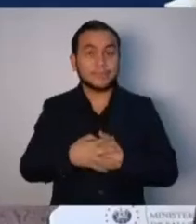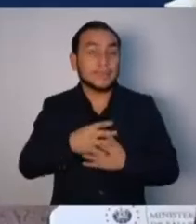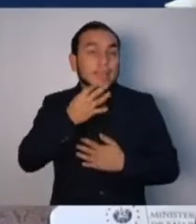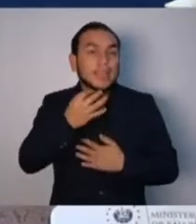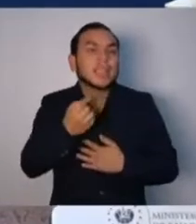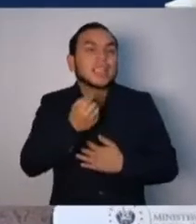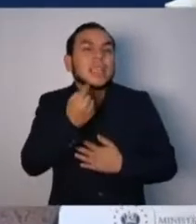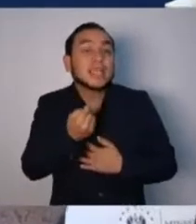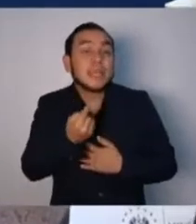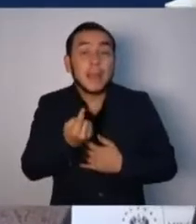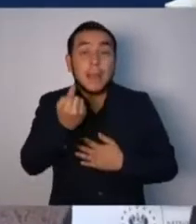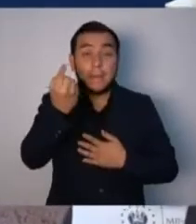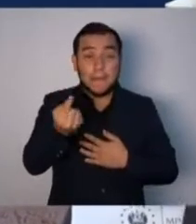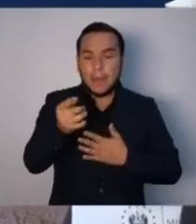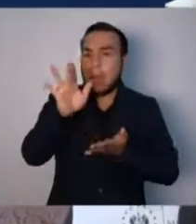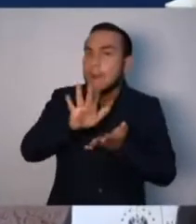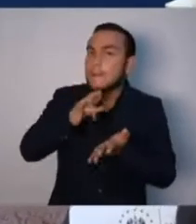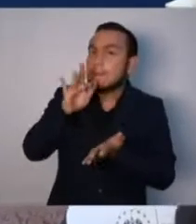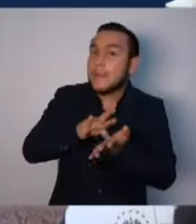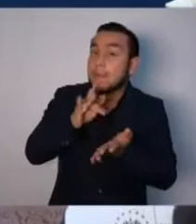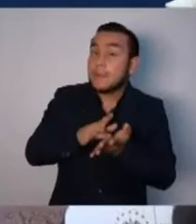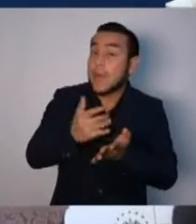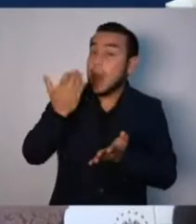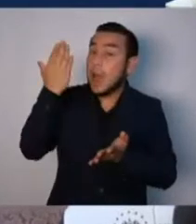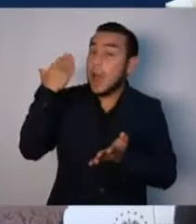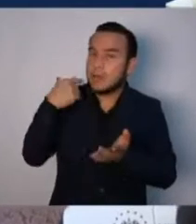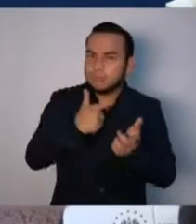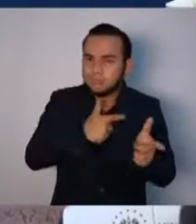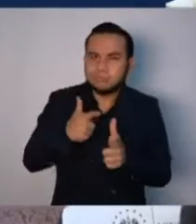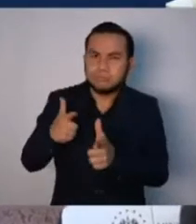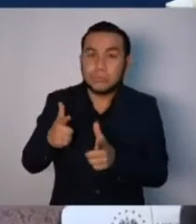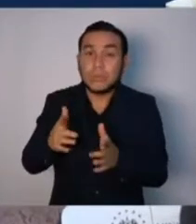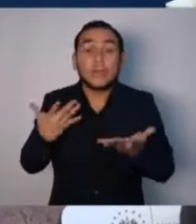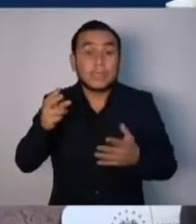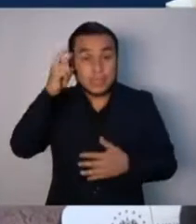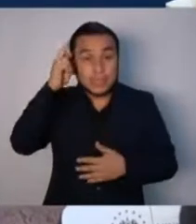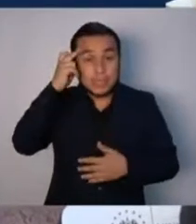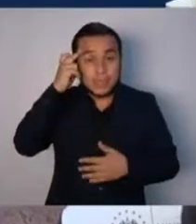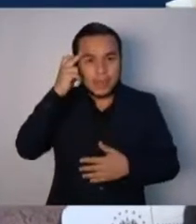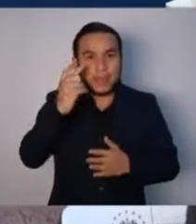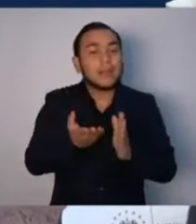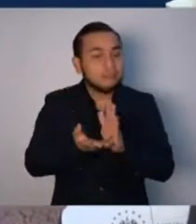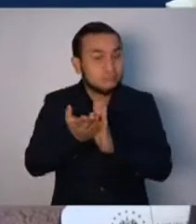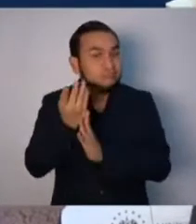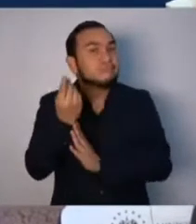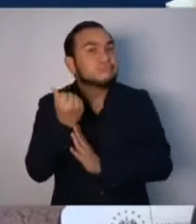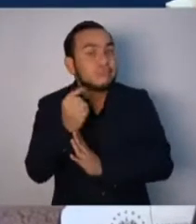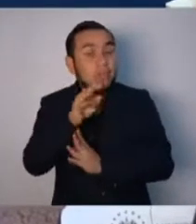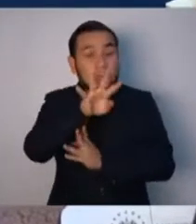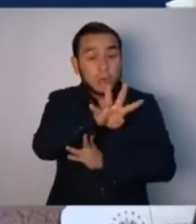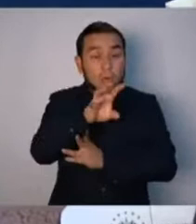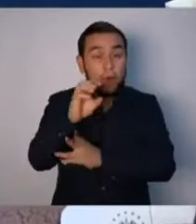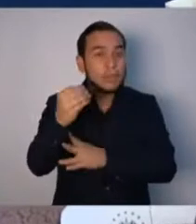que mucha de la gente se ha aprovechado de esa masacre para sacar rédito económico durante 40